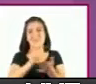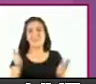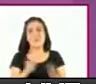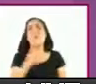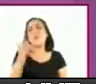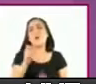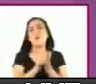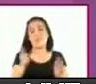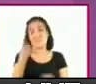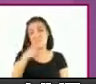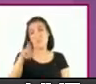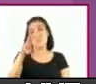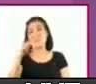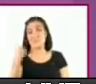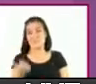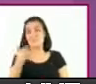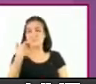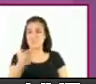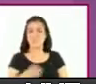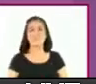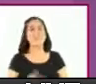libro? 186 pesos.